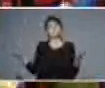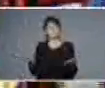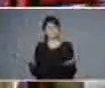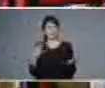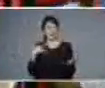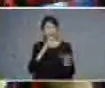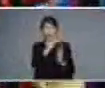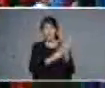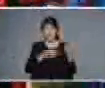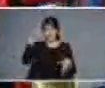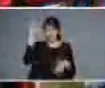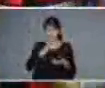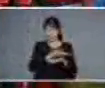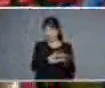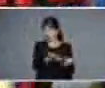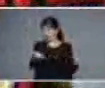oferta Cultural